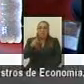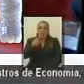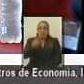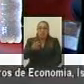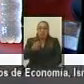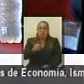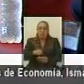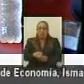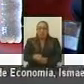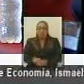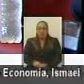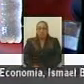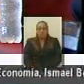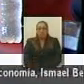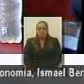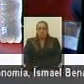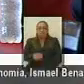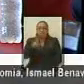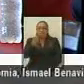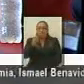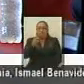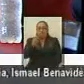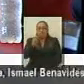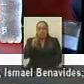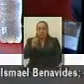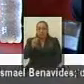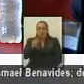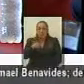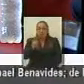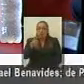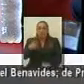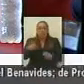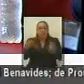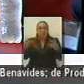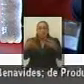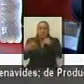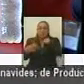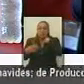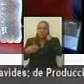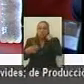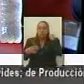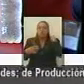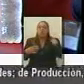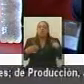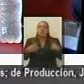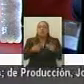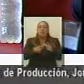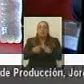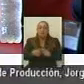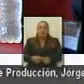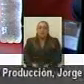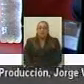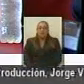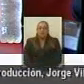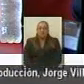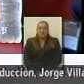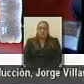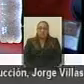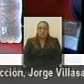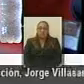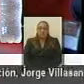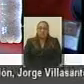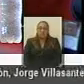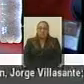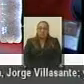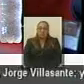en la zona de Loreto y San Pablo no tiene luz. En consecuencia, agradezco mucho